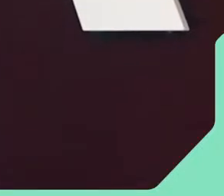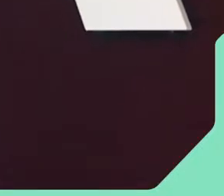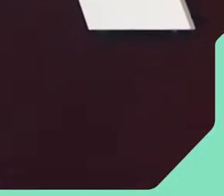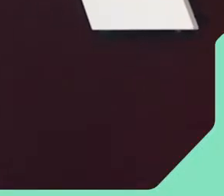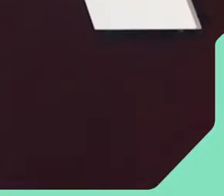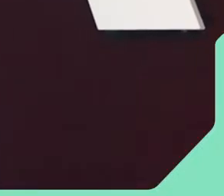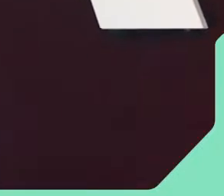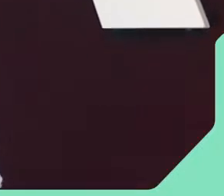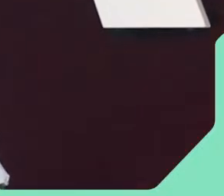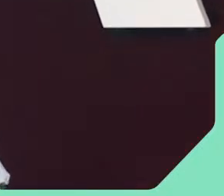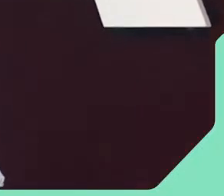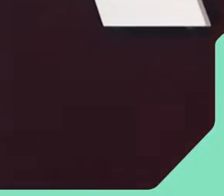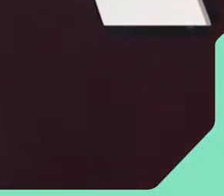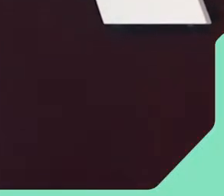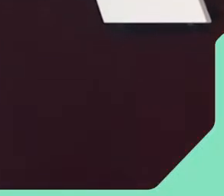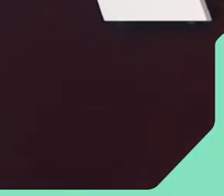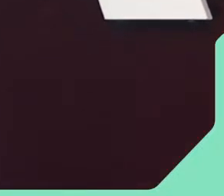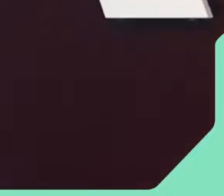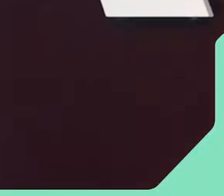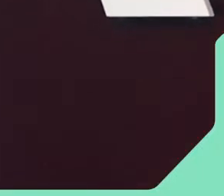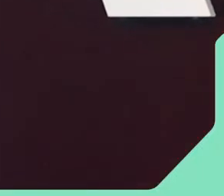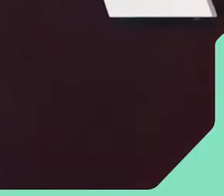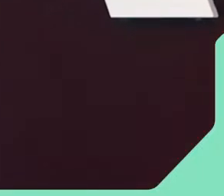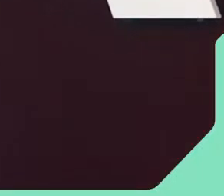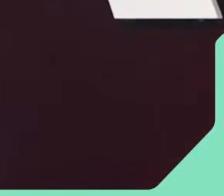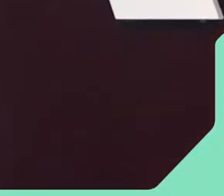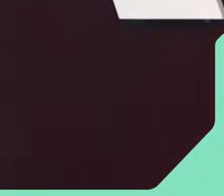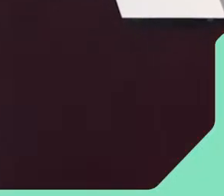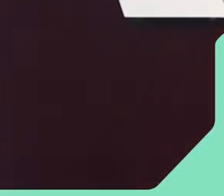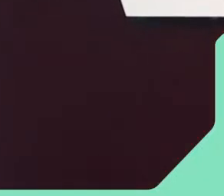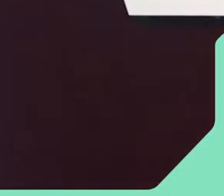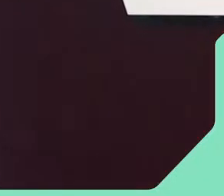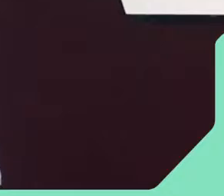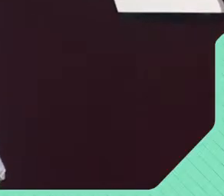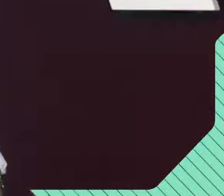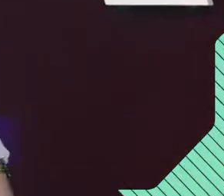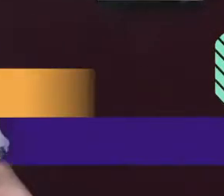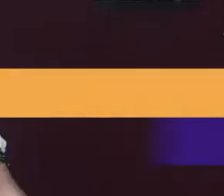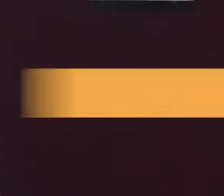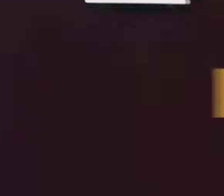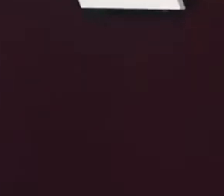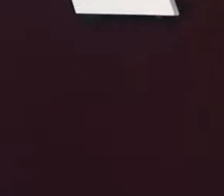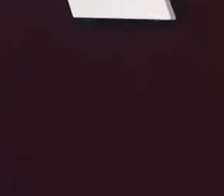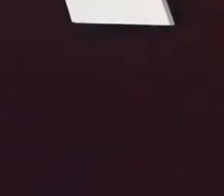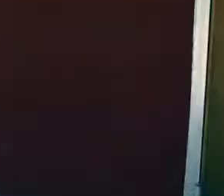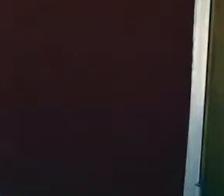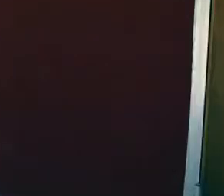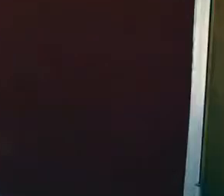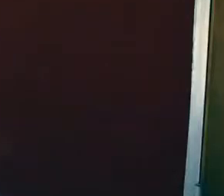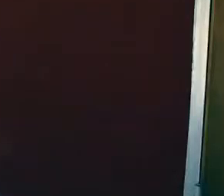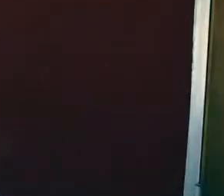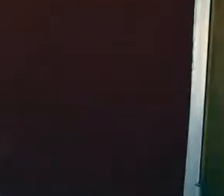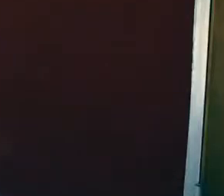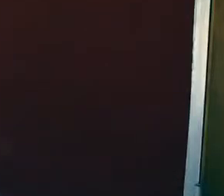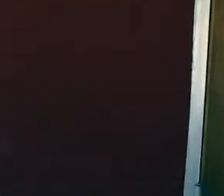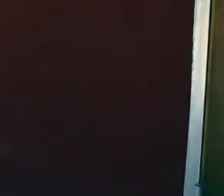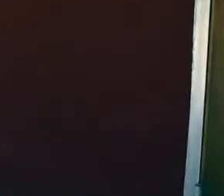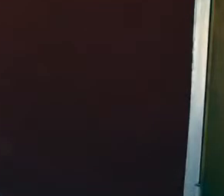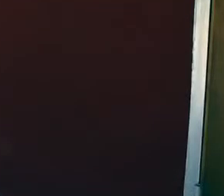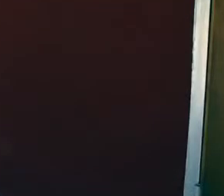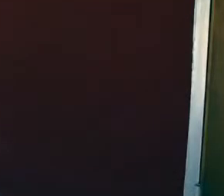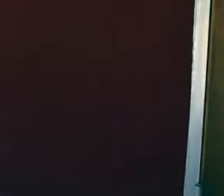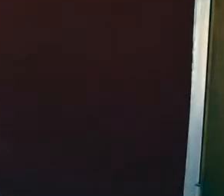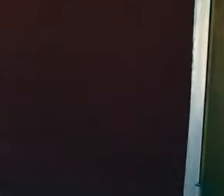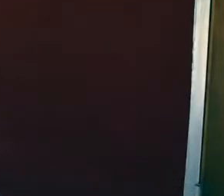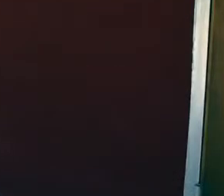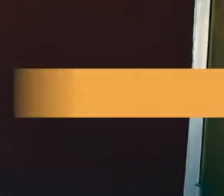en sistemas y, por supuesto, aquellos que han pensado en desarrollar actividades o que les